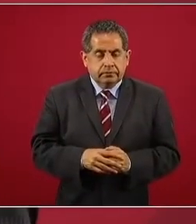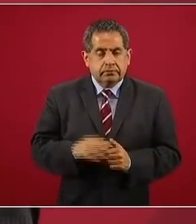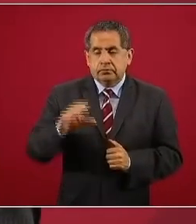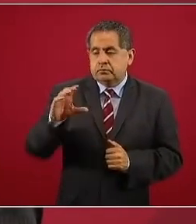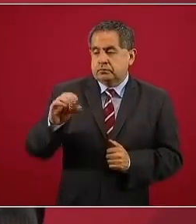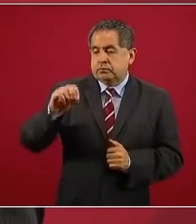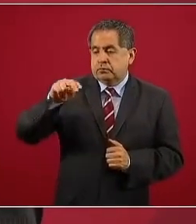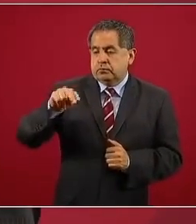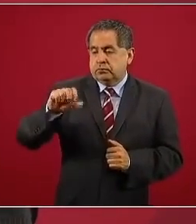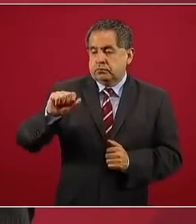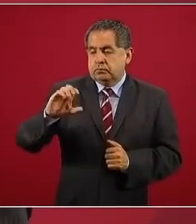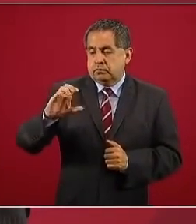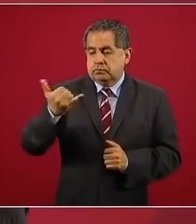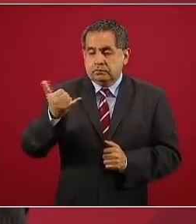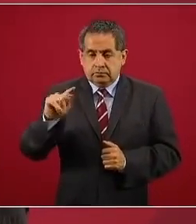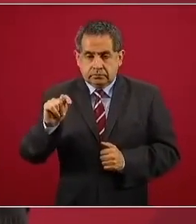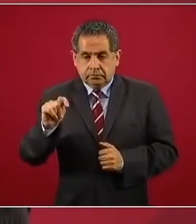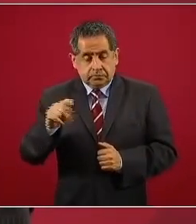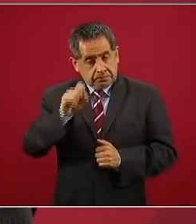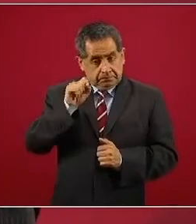CONACYT